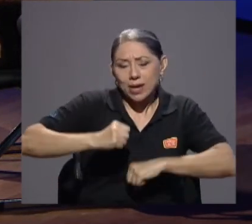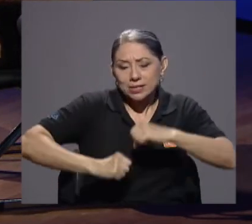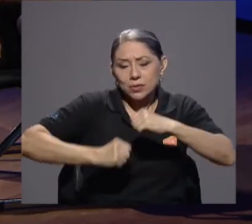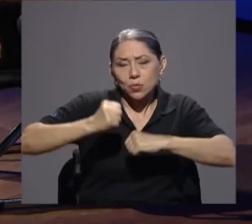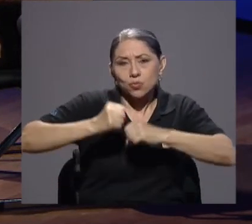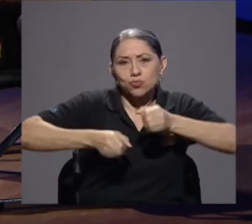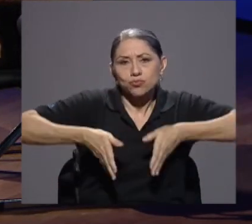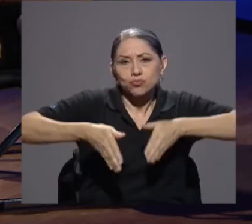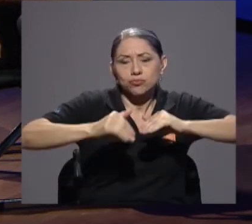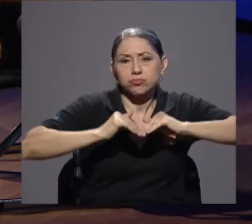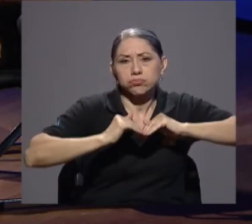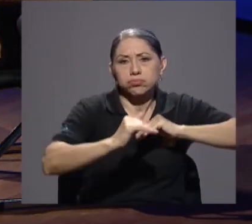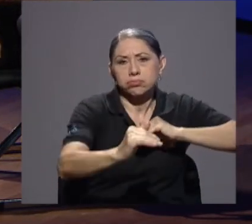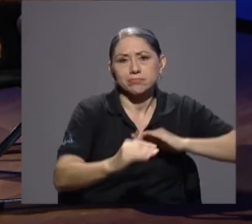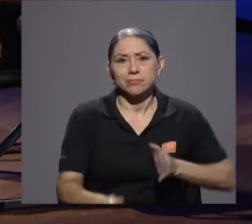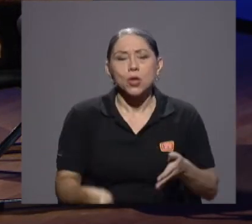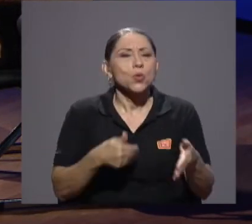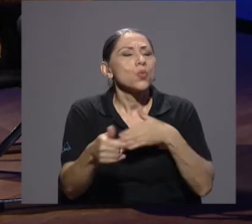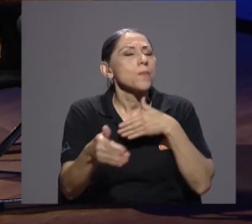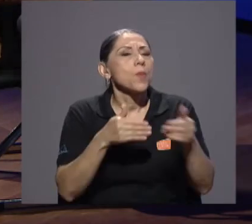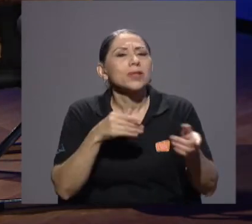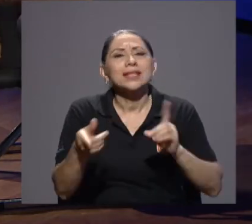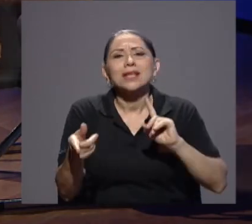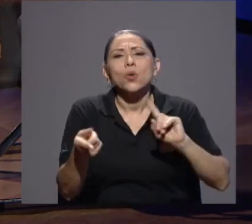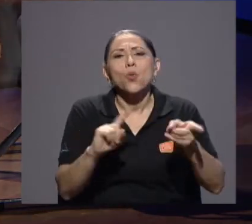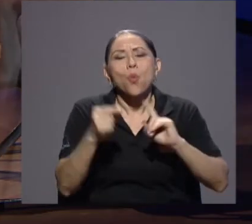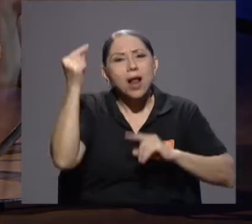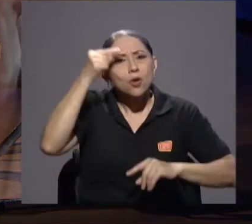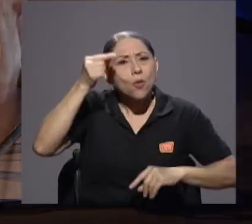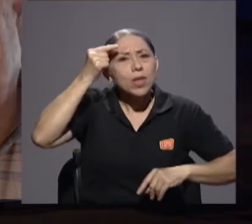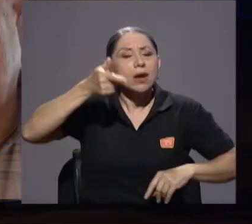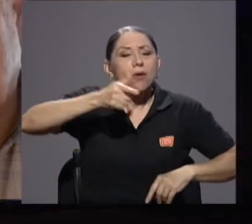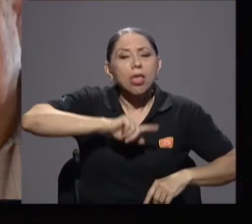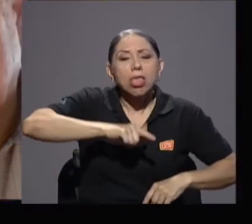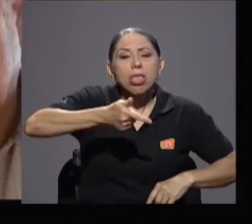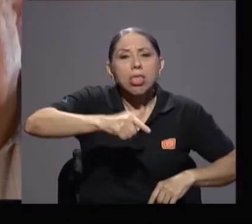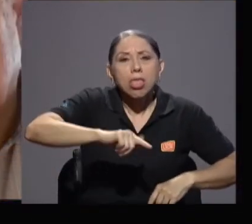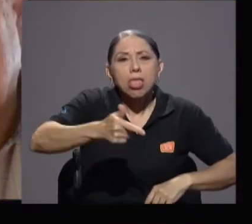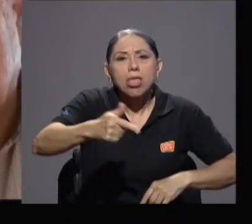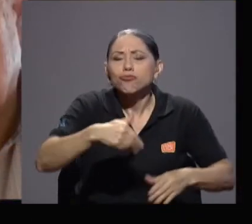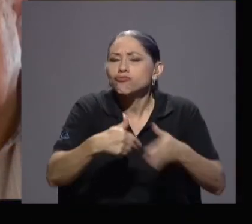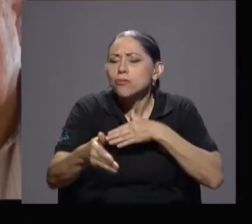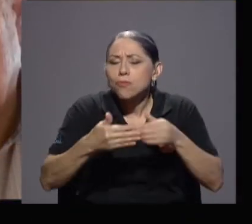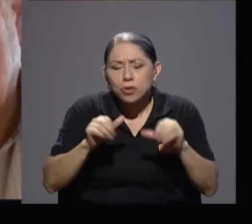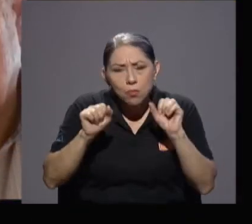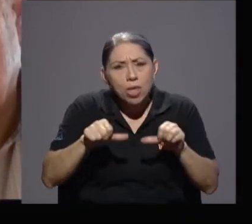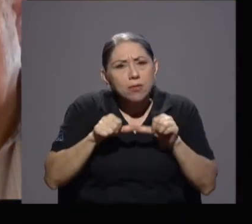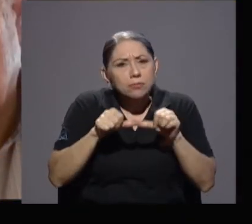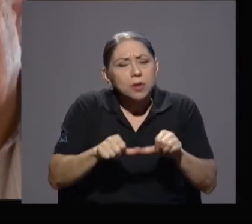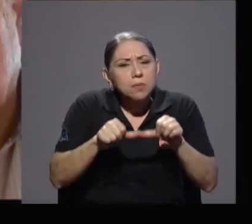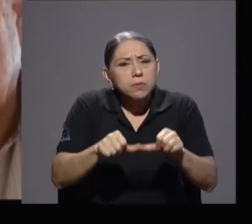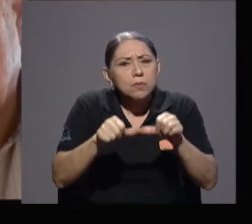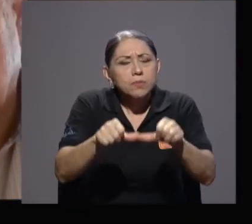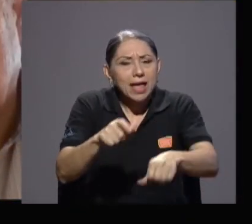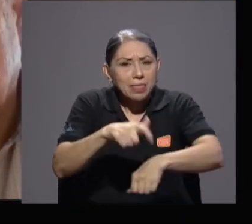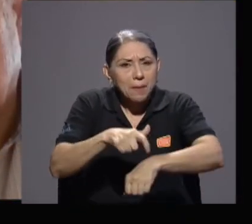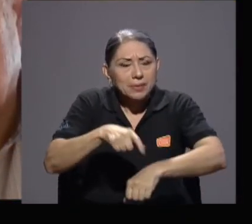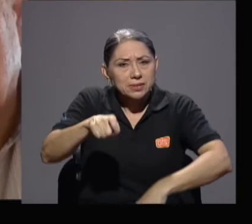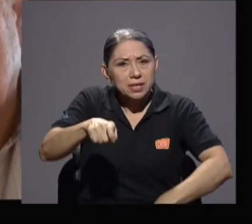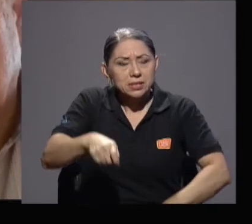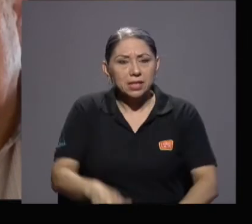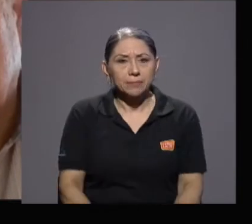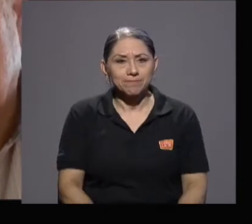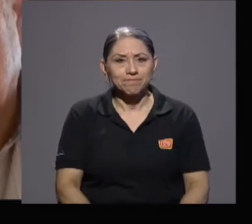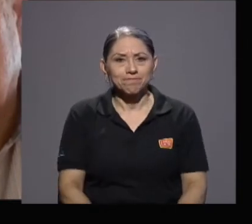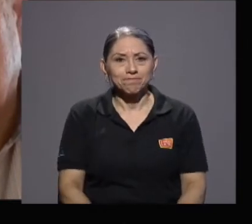vial, que independientemente del gobierno de turno se generen y se cumplan todas las etapas de preingeniería que los proyectos necesitan.